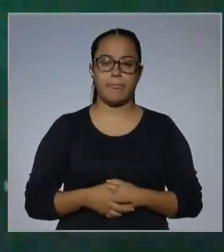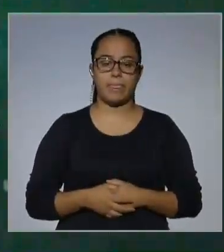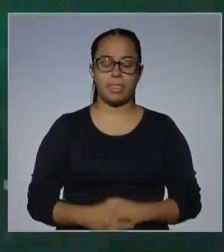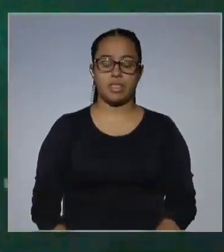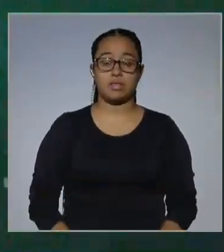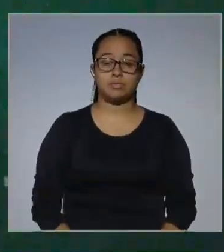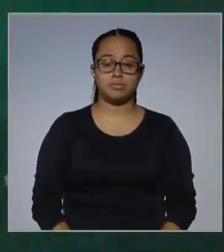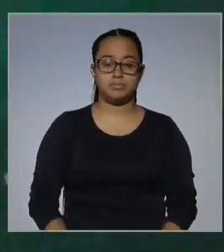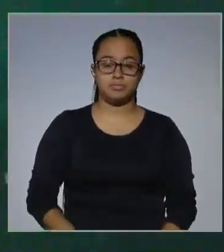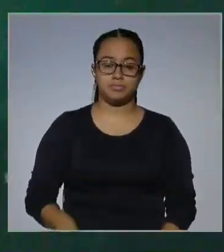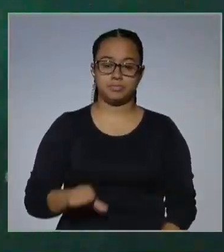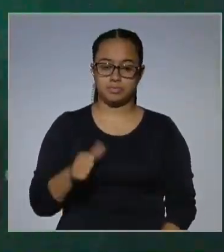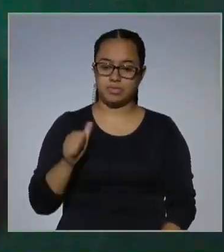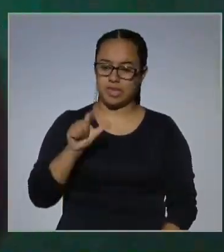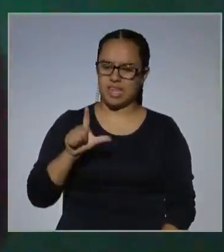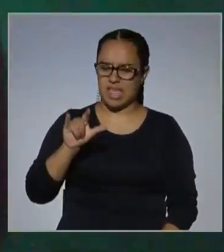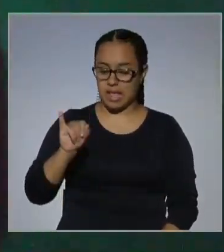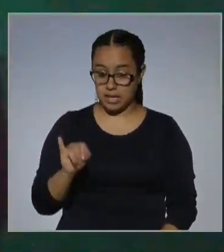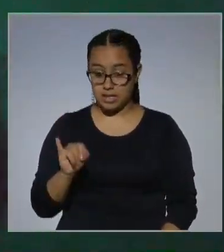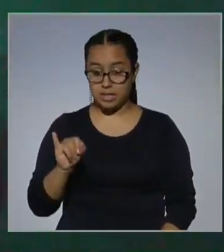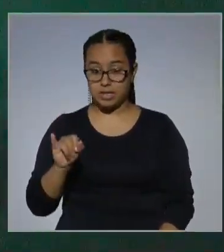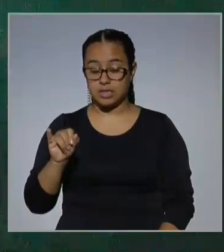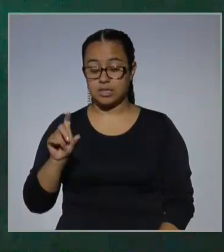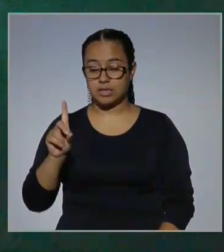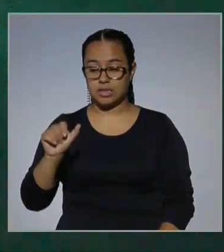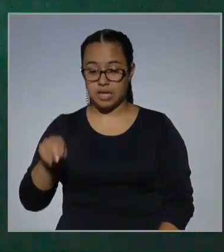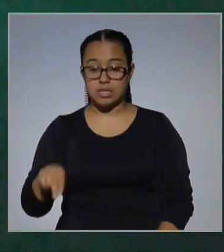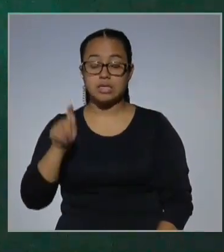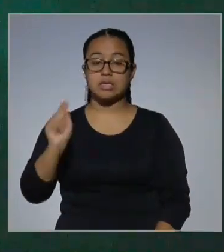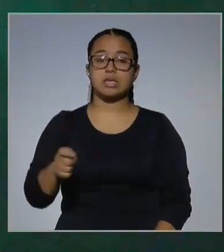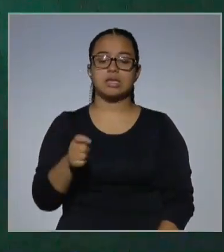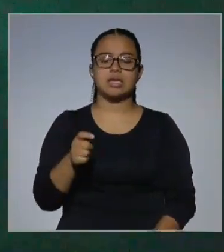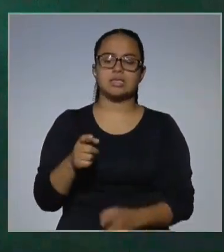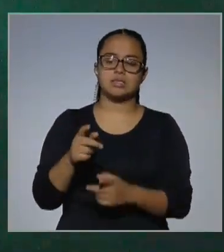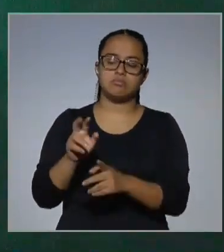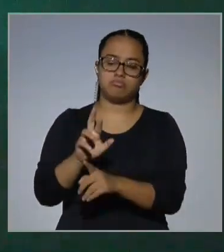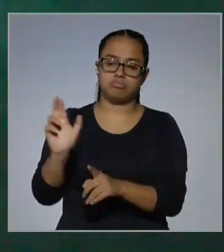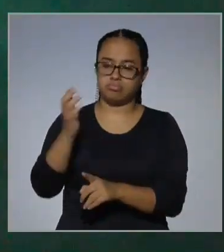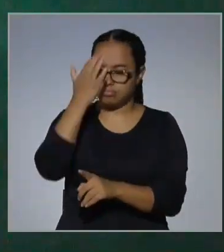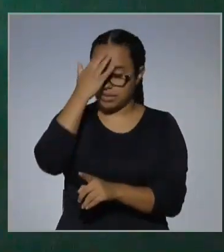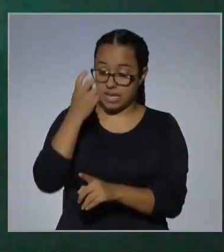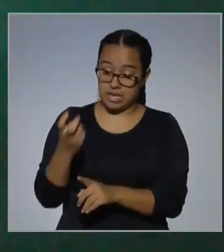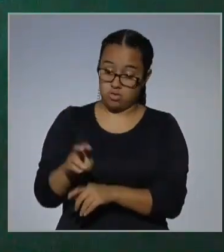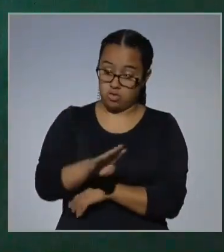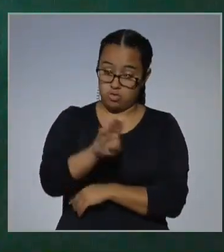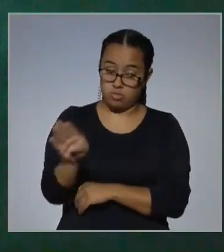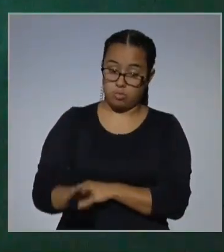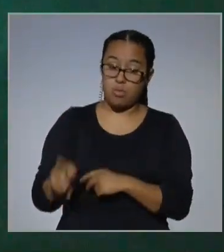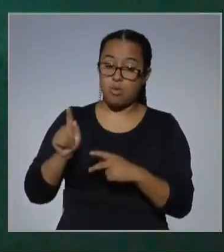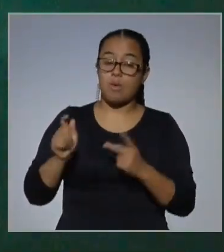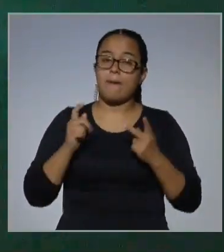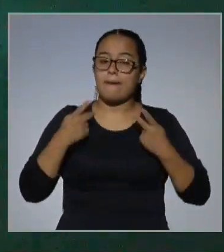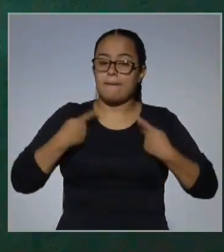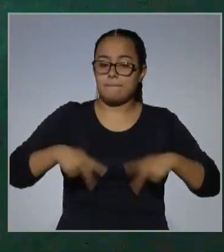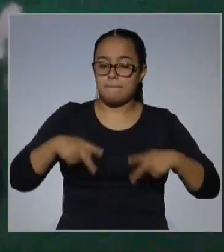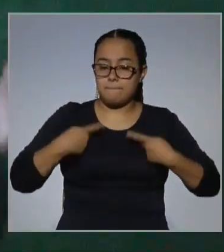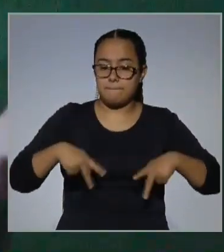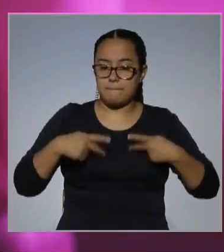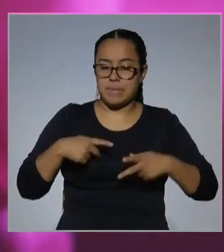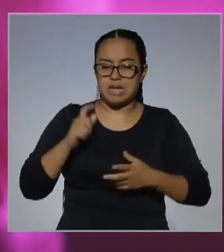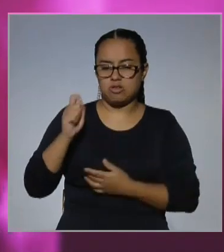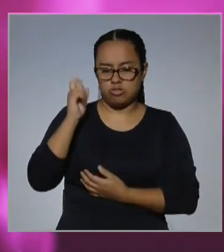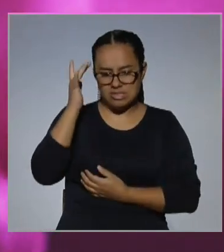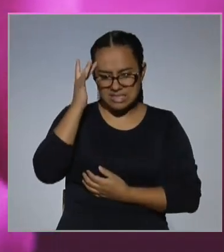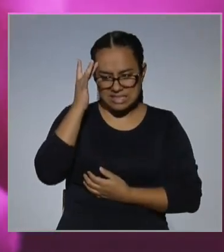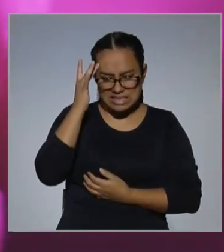Y Allerheiligen es el día en que se reconoce la muerte de personas